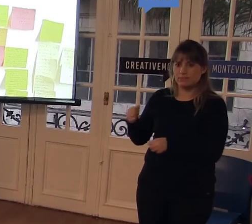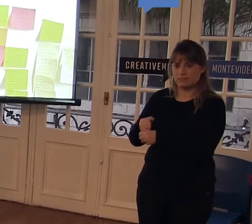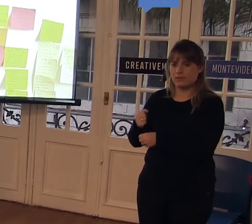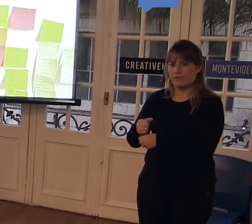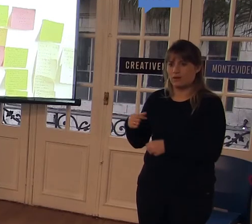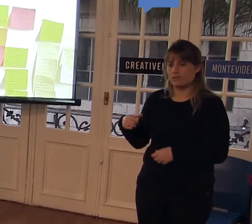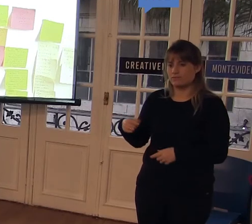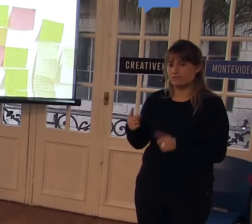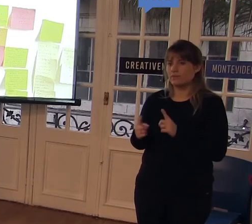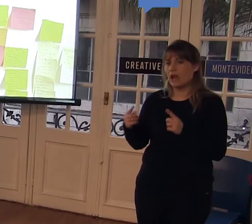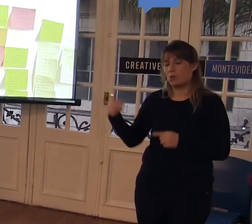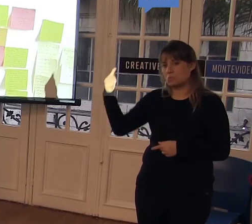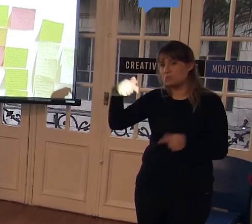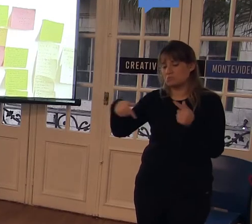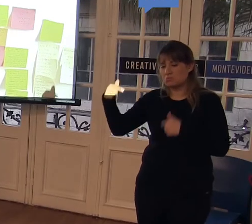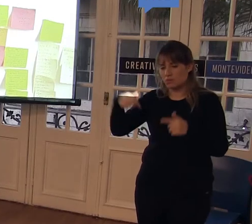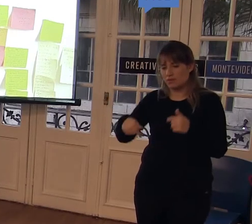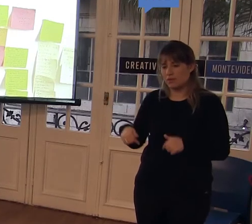por ahí.